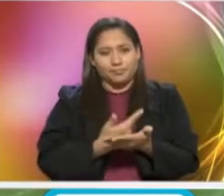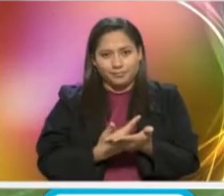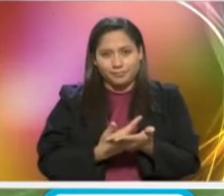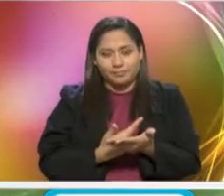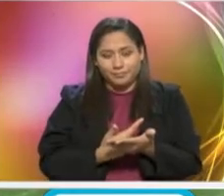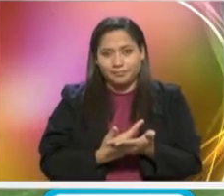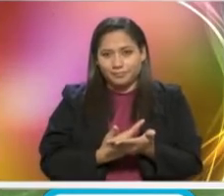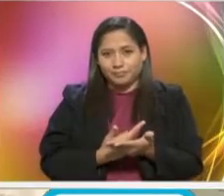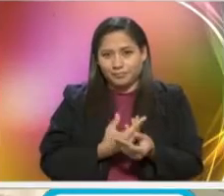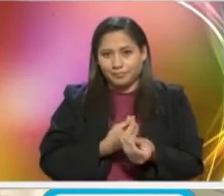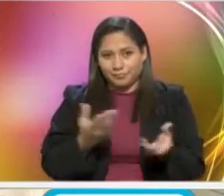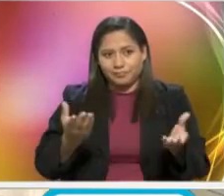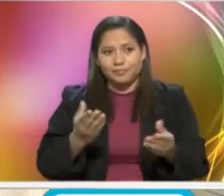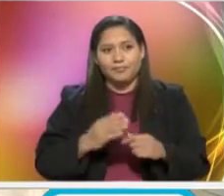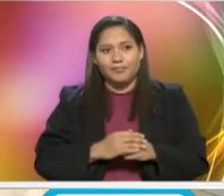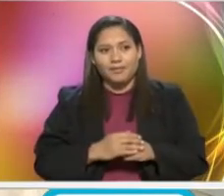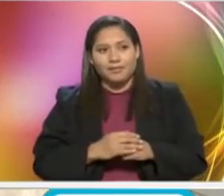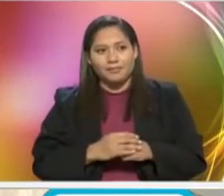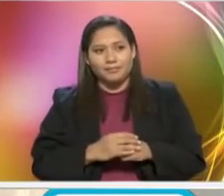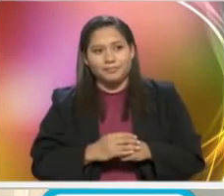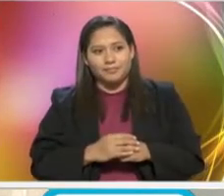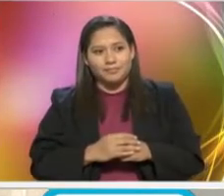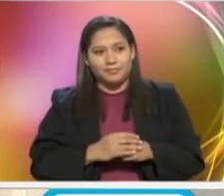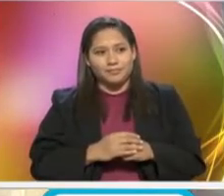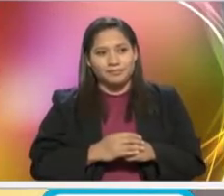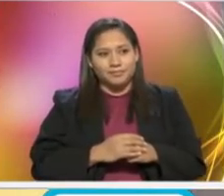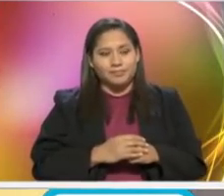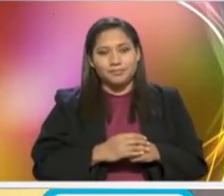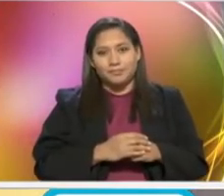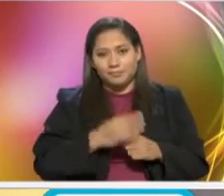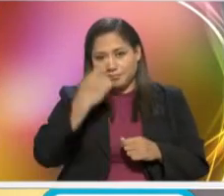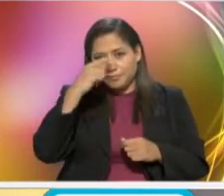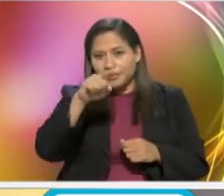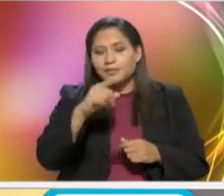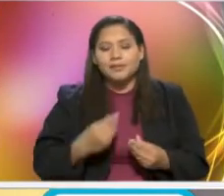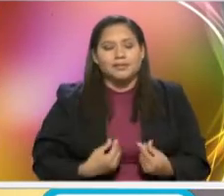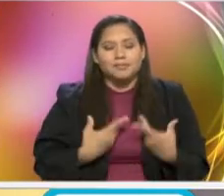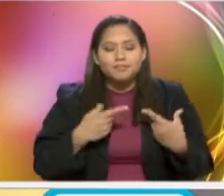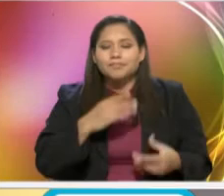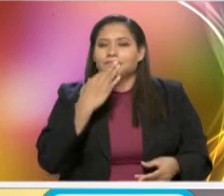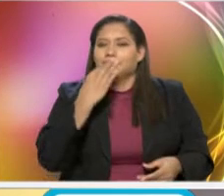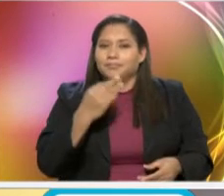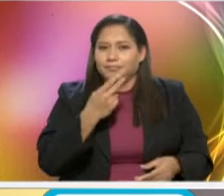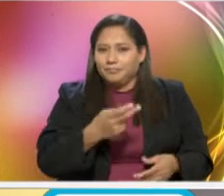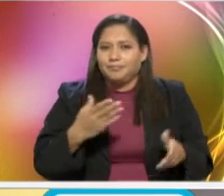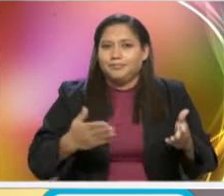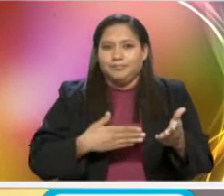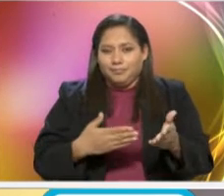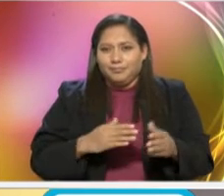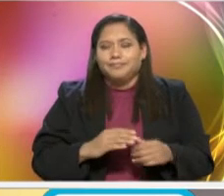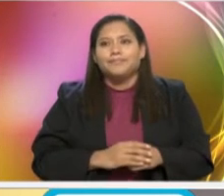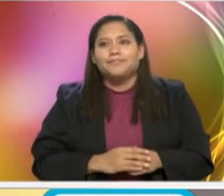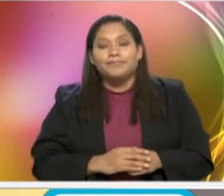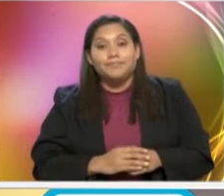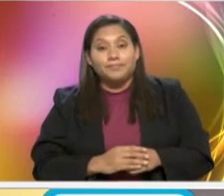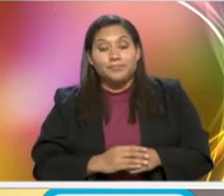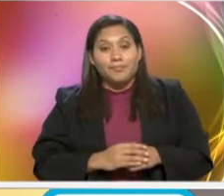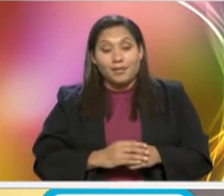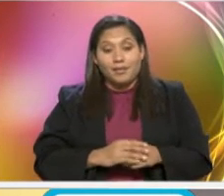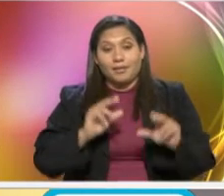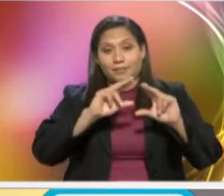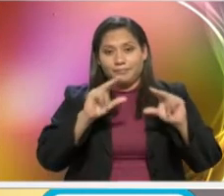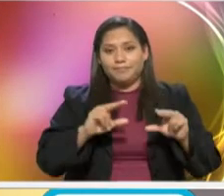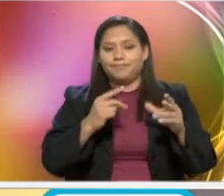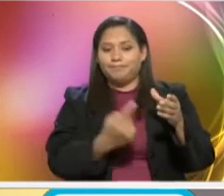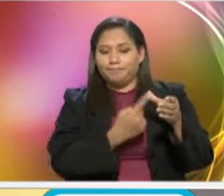acá. los ingredientes para que usted disfrute y se deleite con esta receta. Órale. Para este mousse de